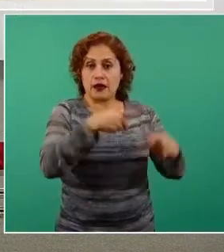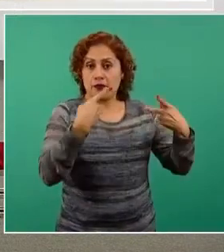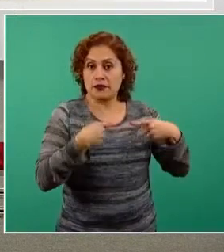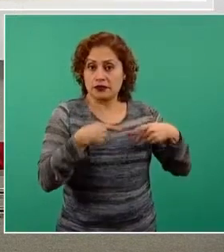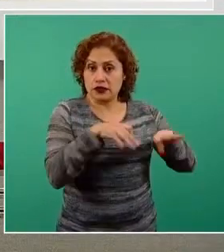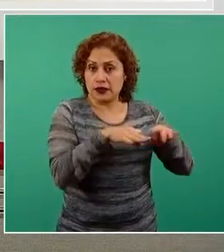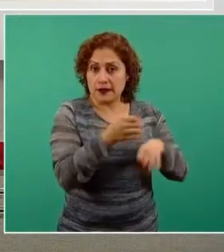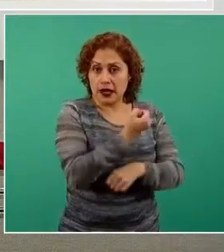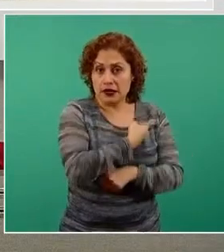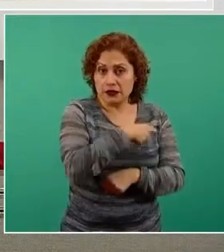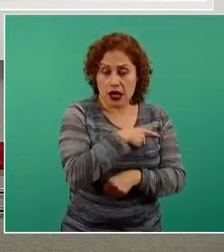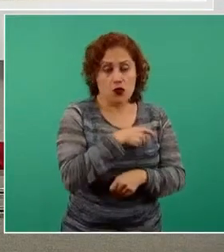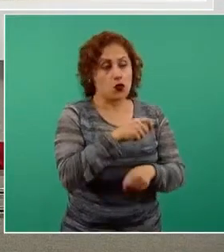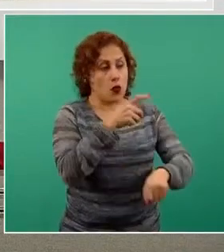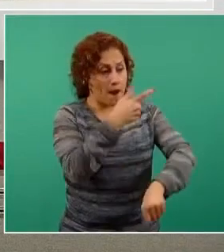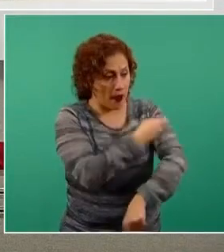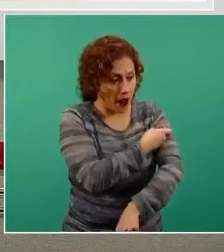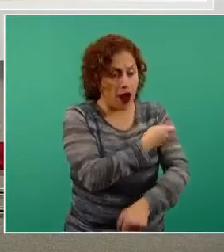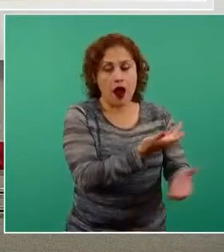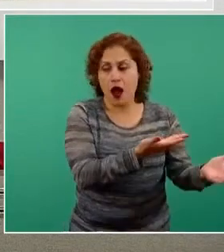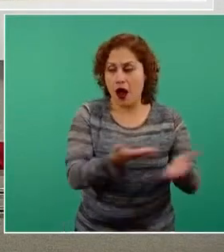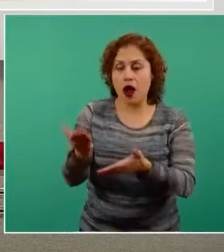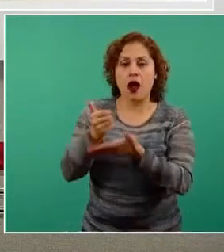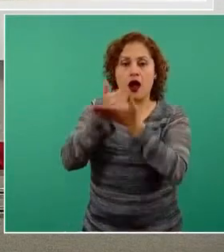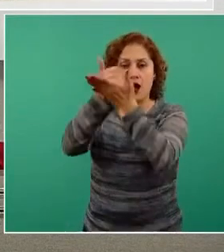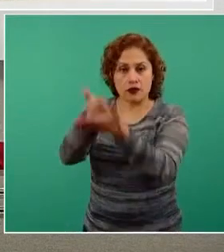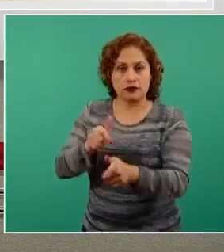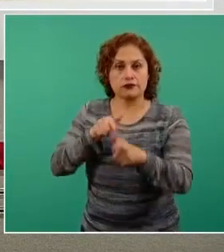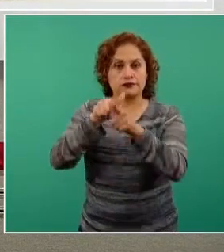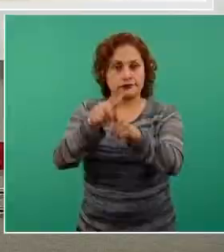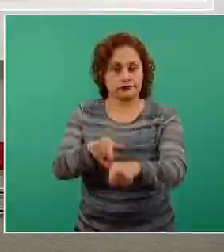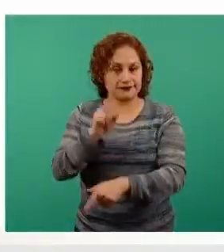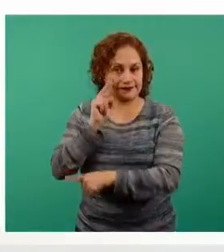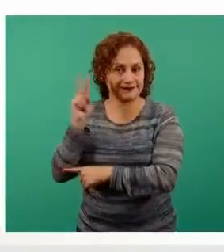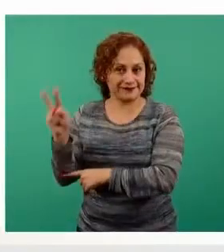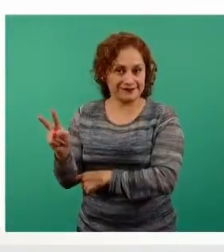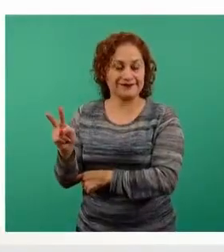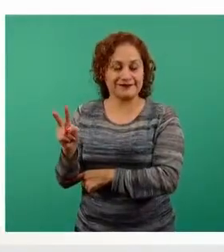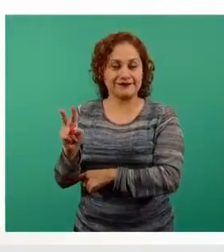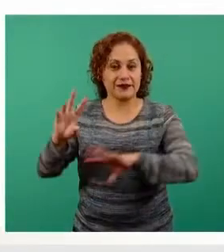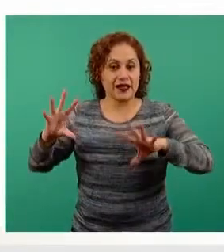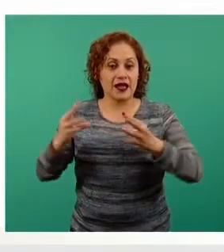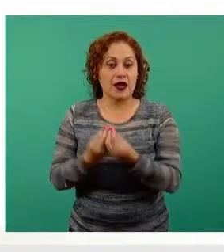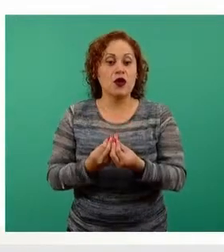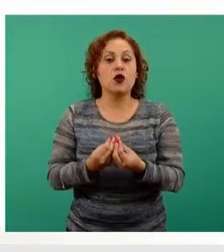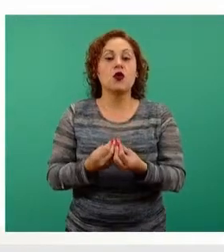permanente. Como ustedes pueden ver en la diapositiva, hasta el momento son